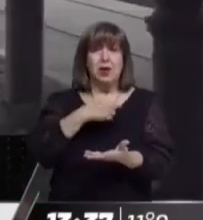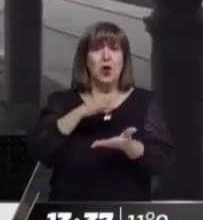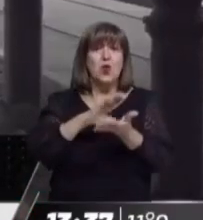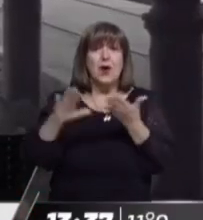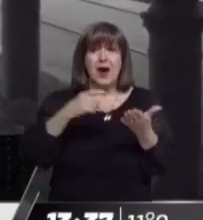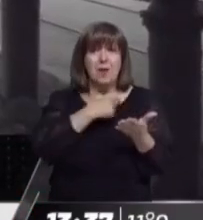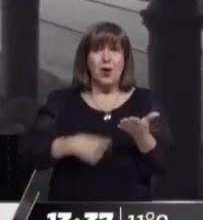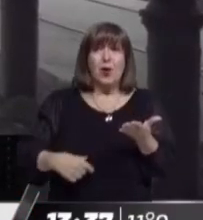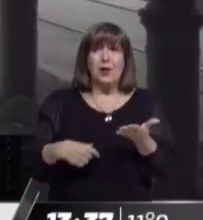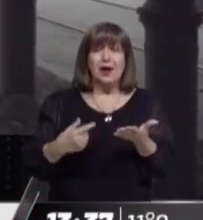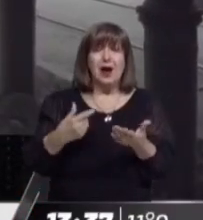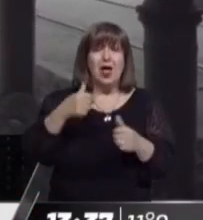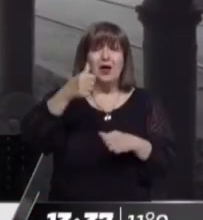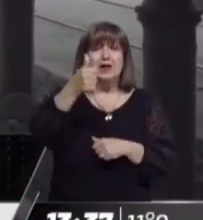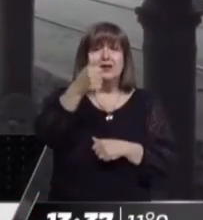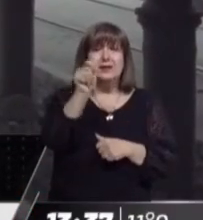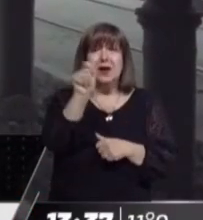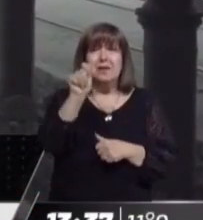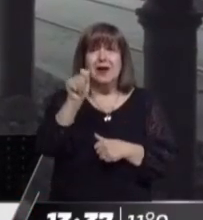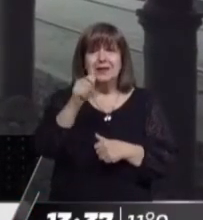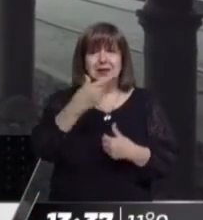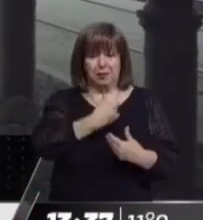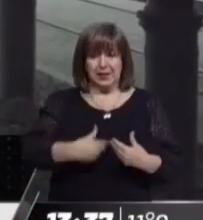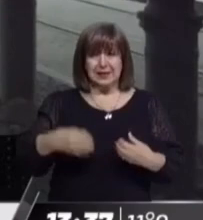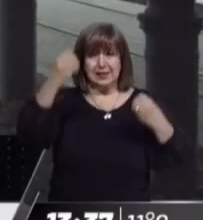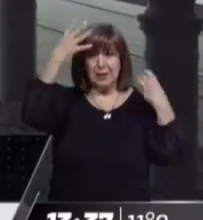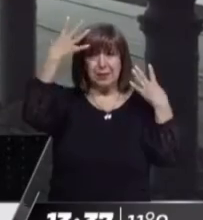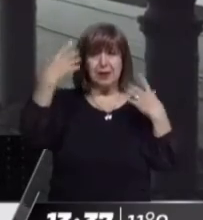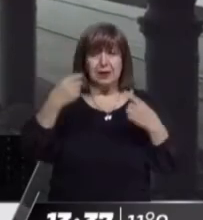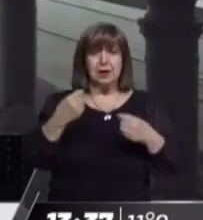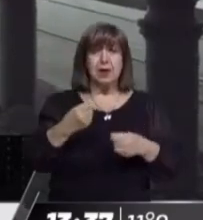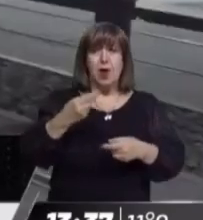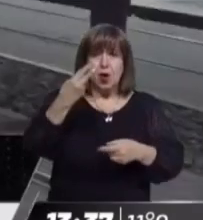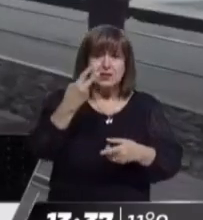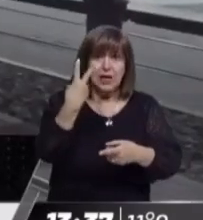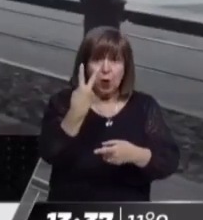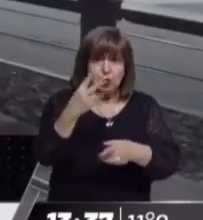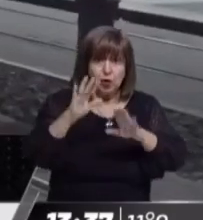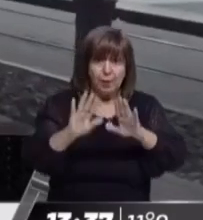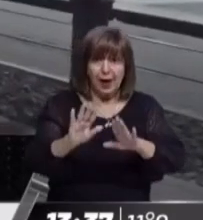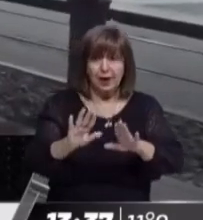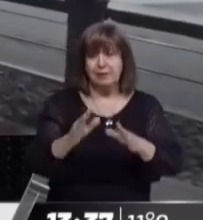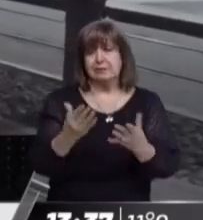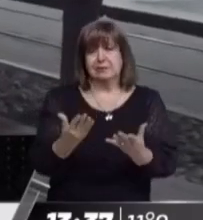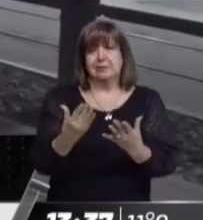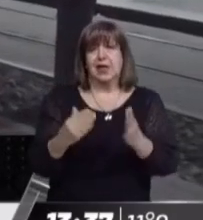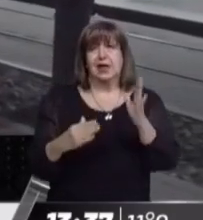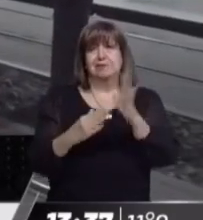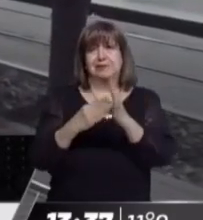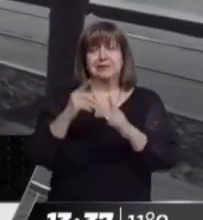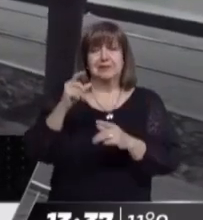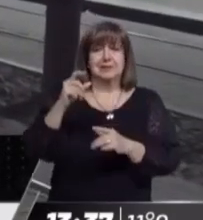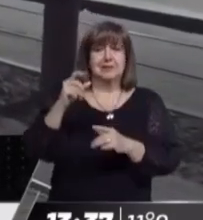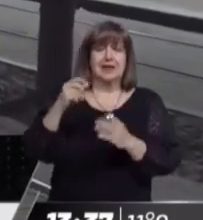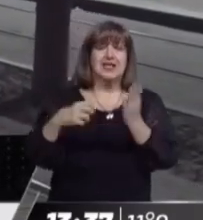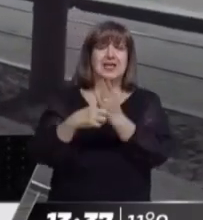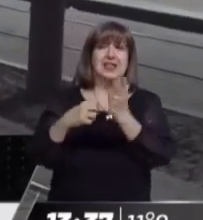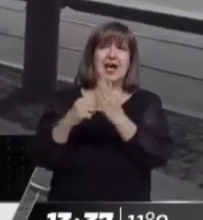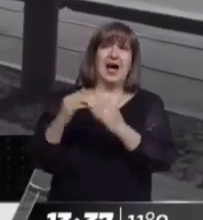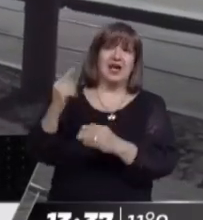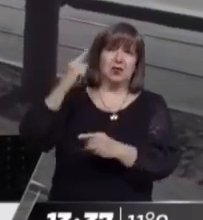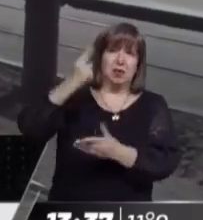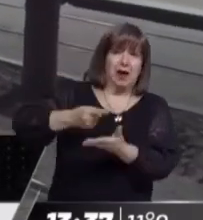a se meses de gestionar un segundo paro que viene de las cúpulas sindicales fundamentalmente